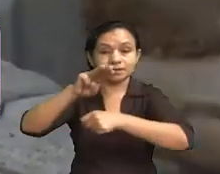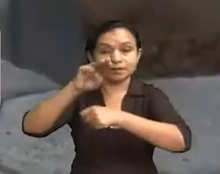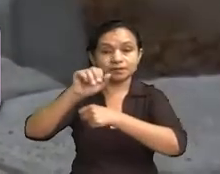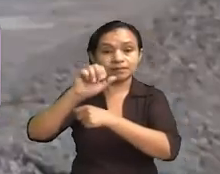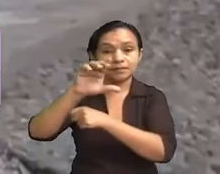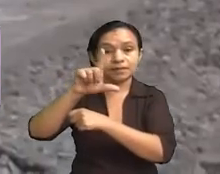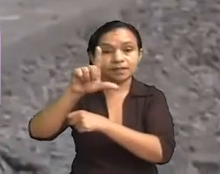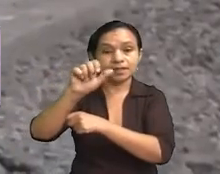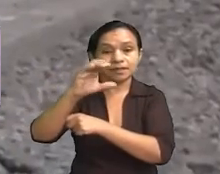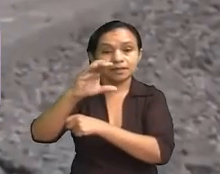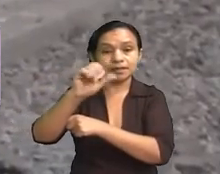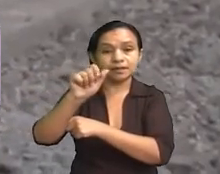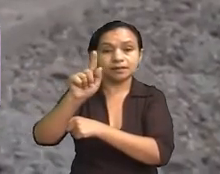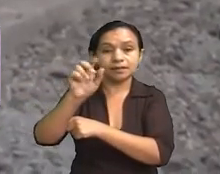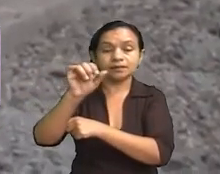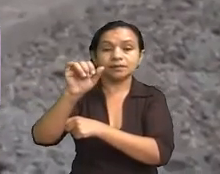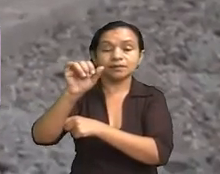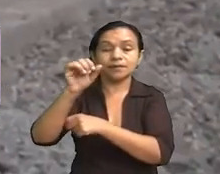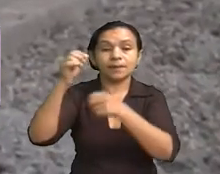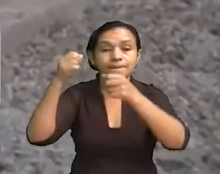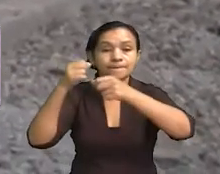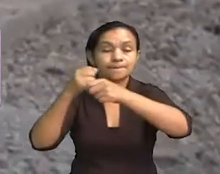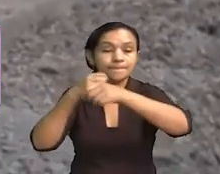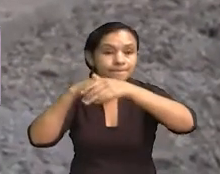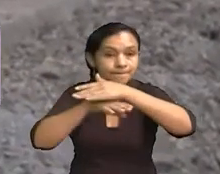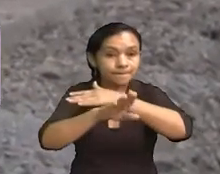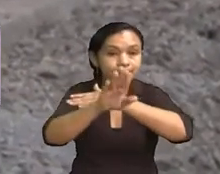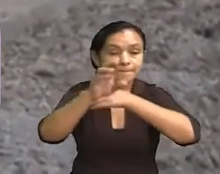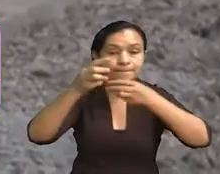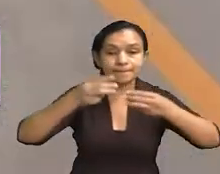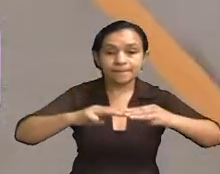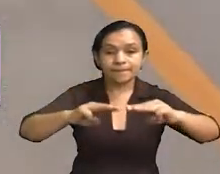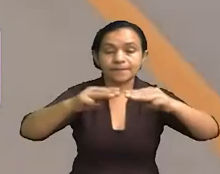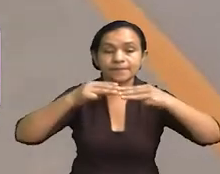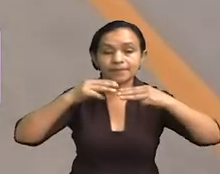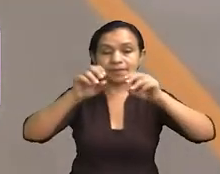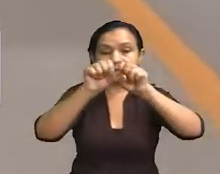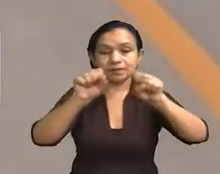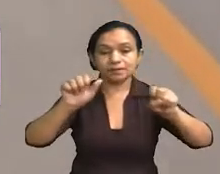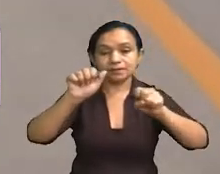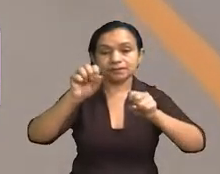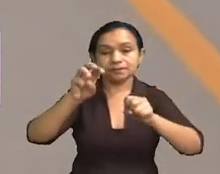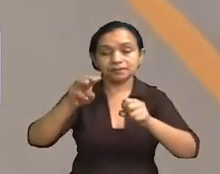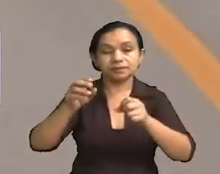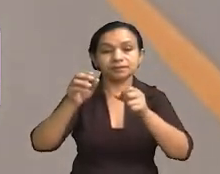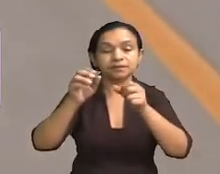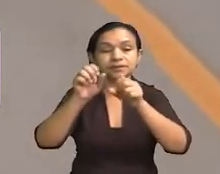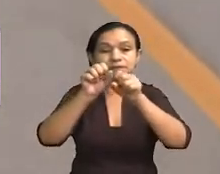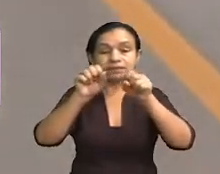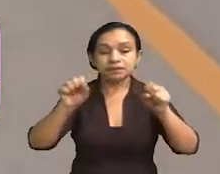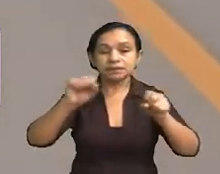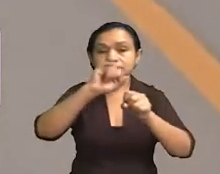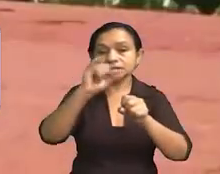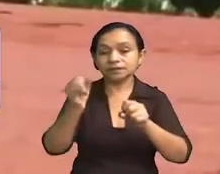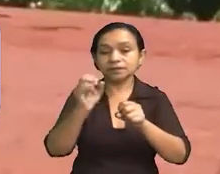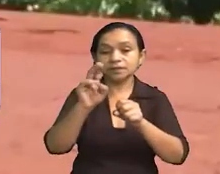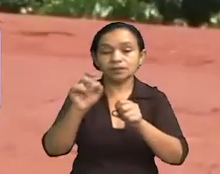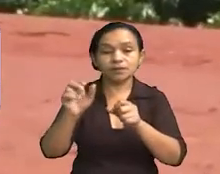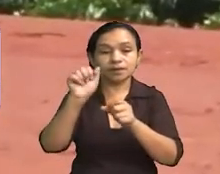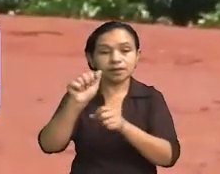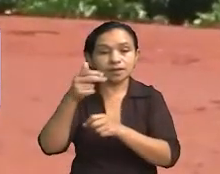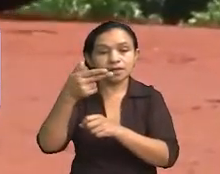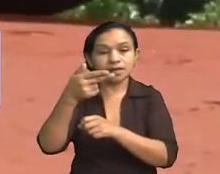el puente de Malacatoya. Las Piedrecitas Matiares, Macuelizo, Santa María, San Juan de Limay,